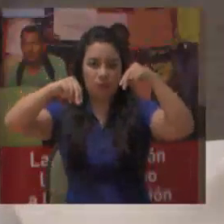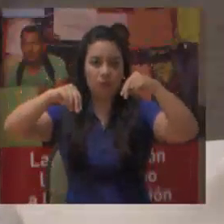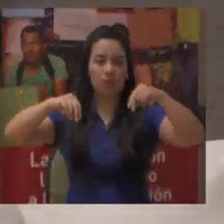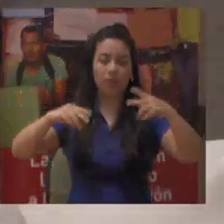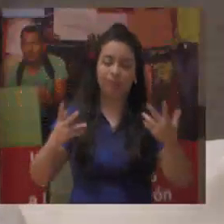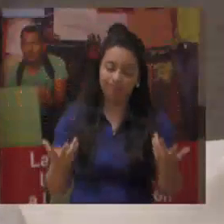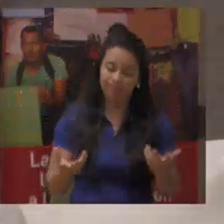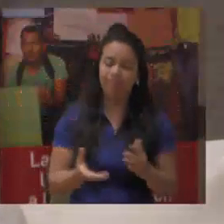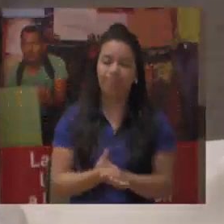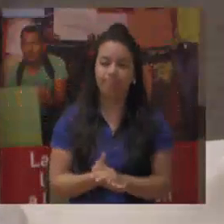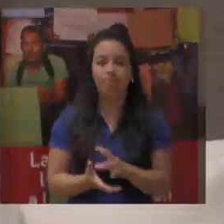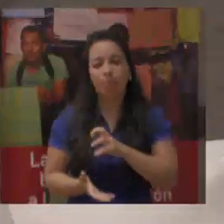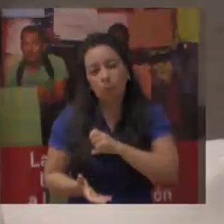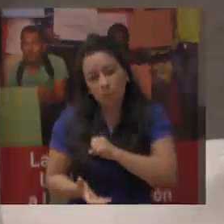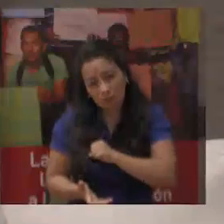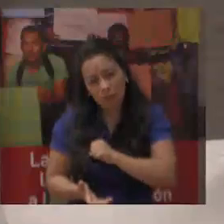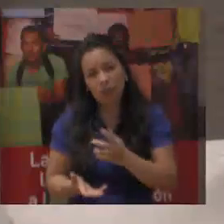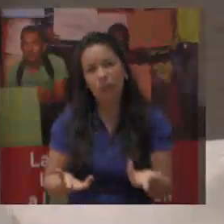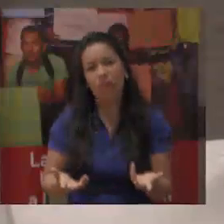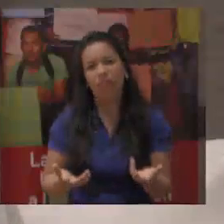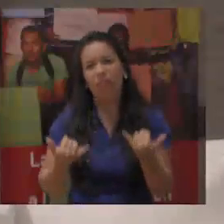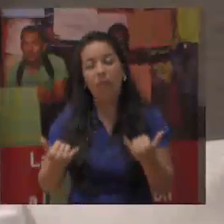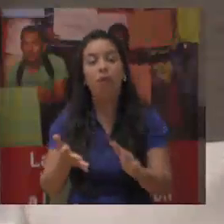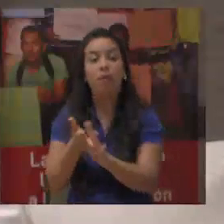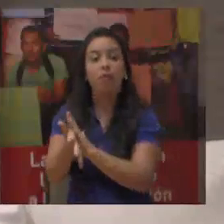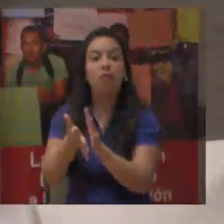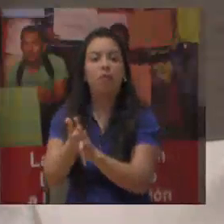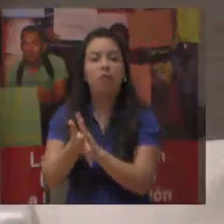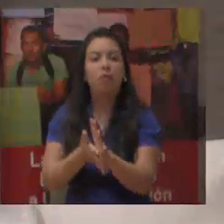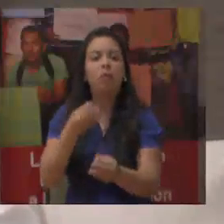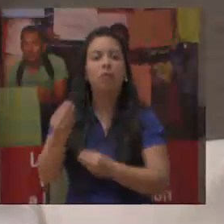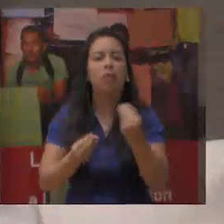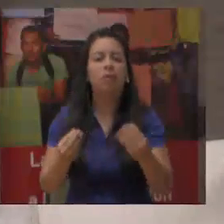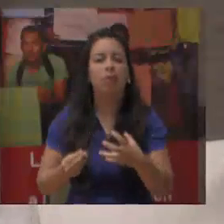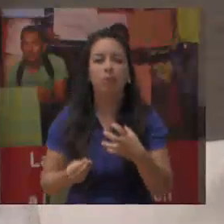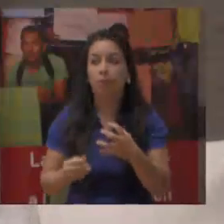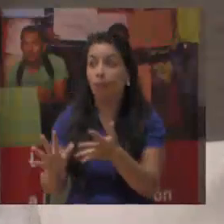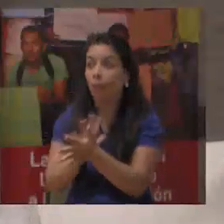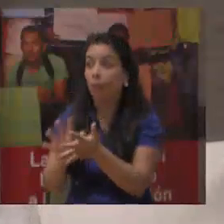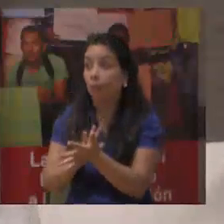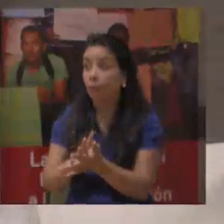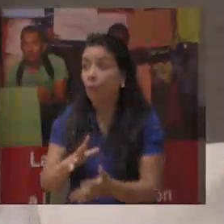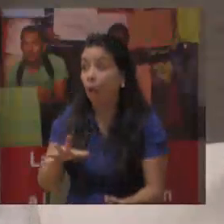es que desafortunadamente nos están diciendo y nos estamos tragando el cuento